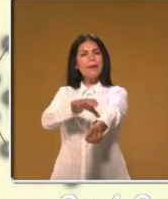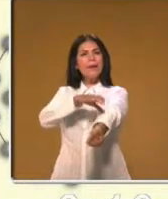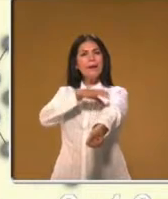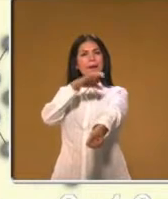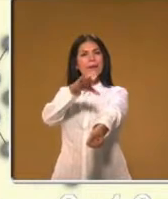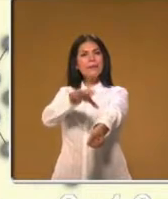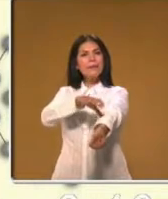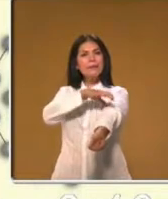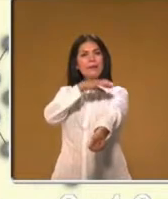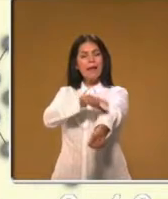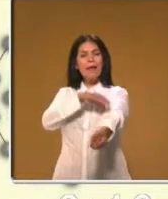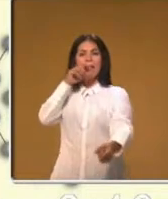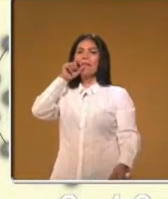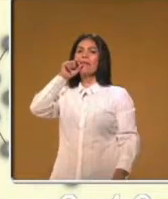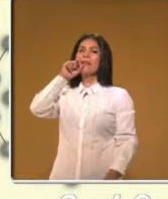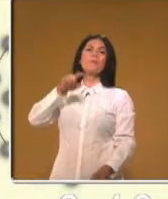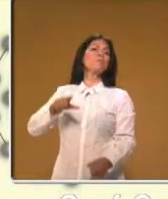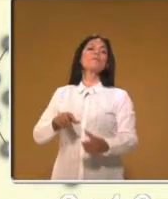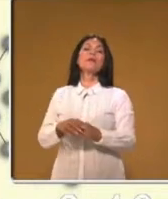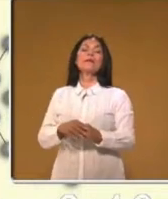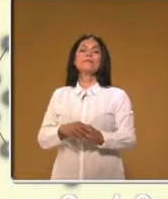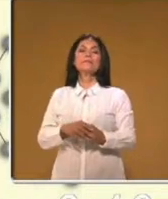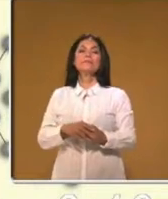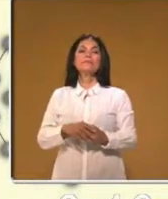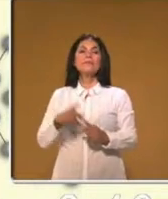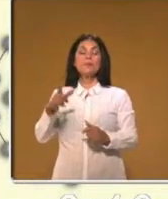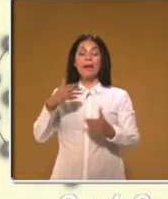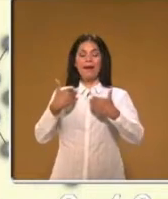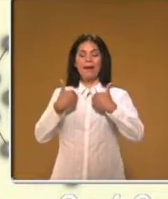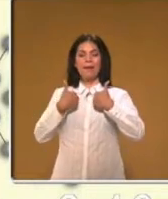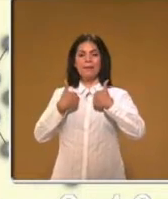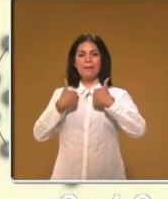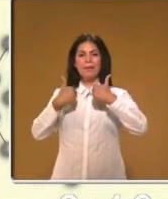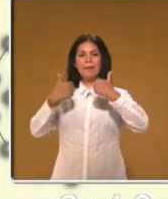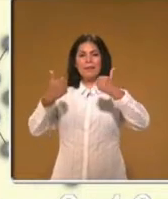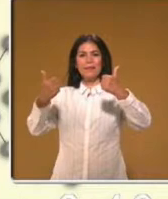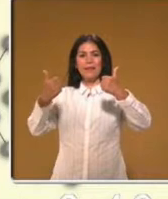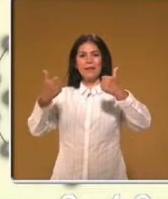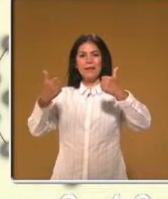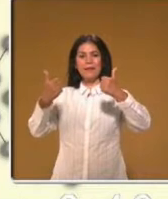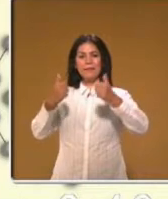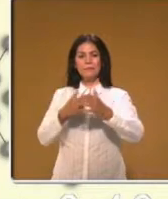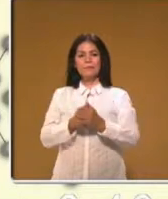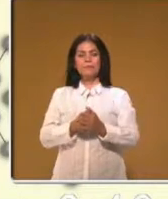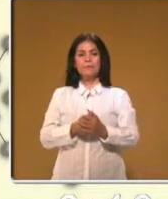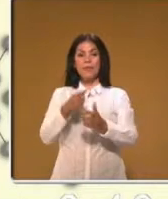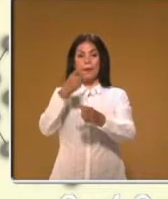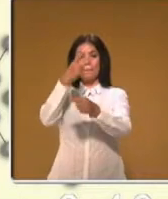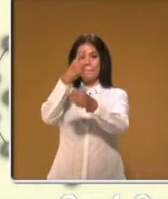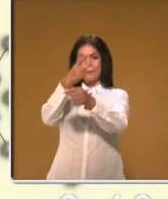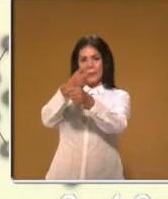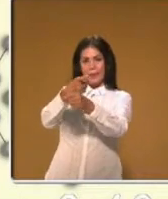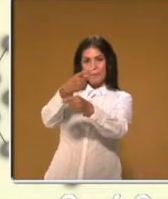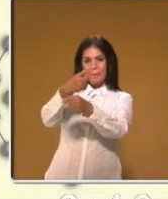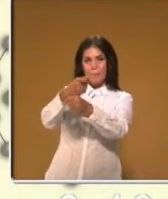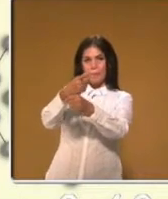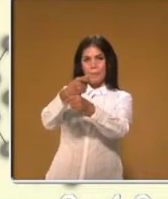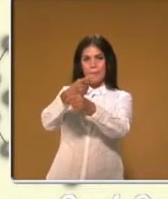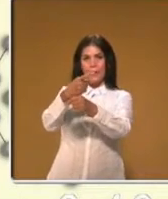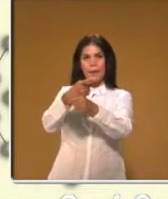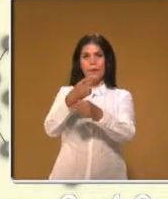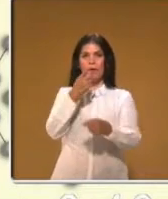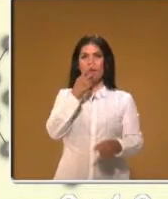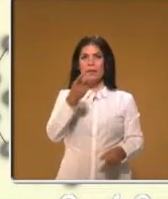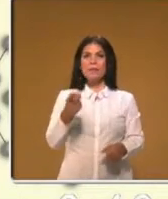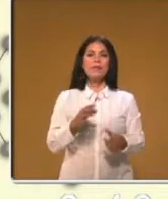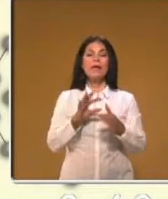programas para luego retomar estos conceptos e ir a la clase de química. El primero, la primera conclusión que tenemos